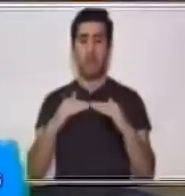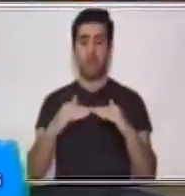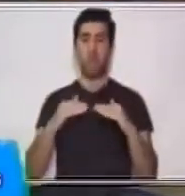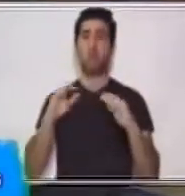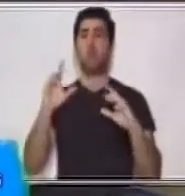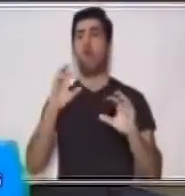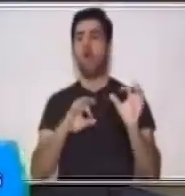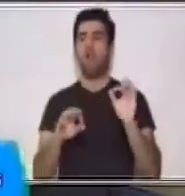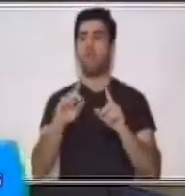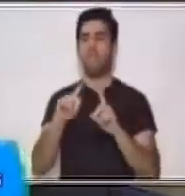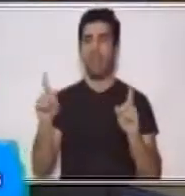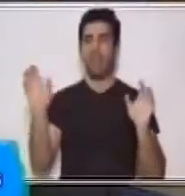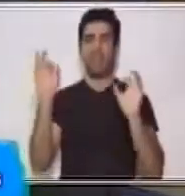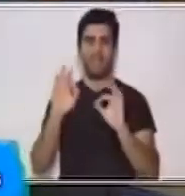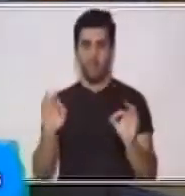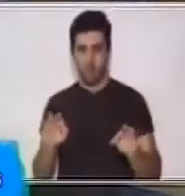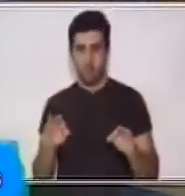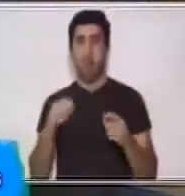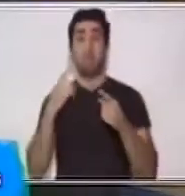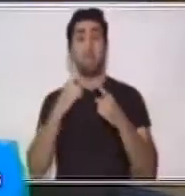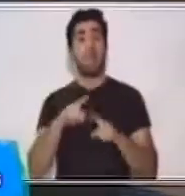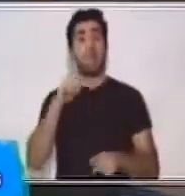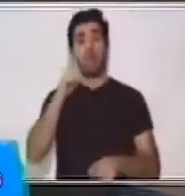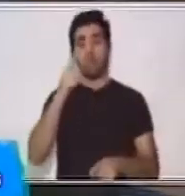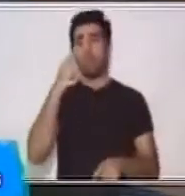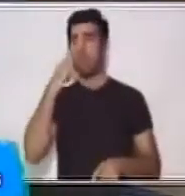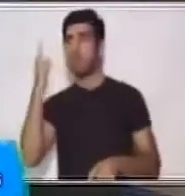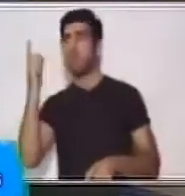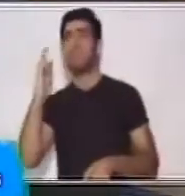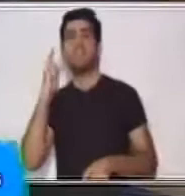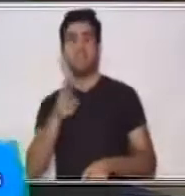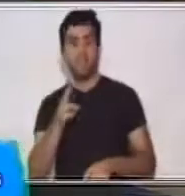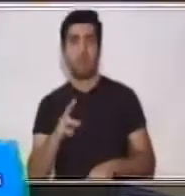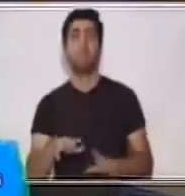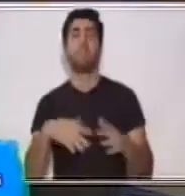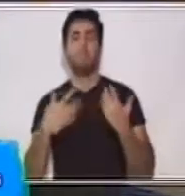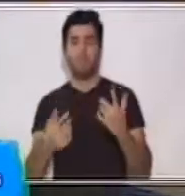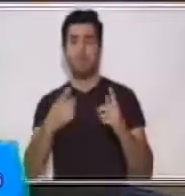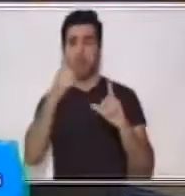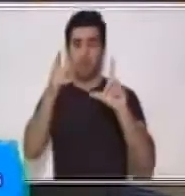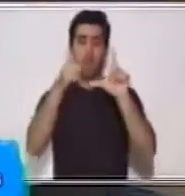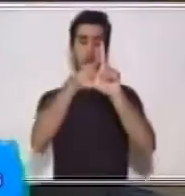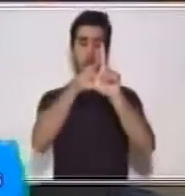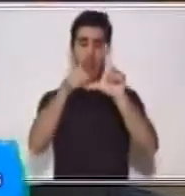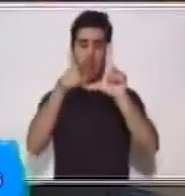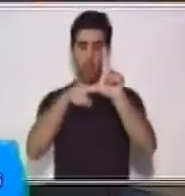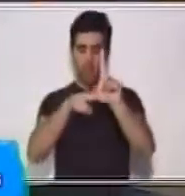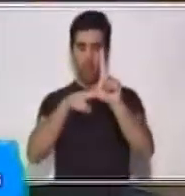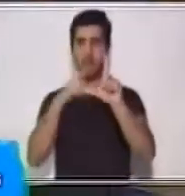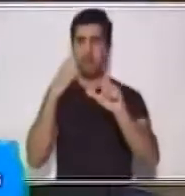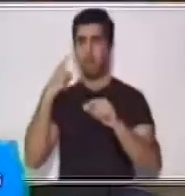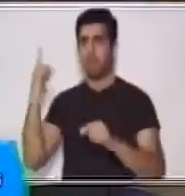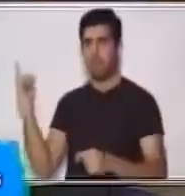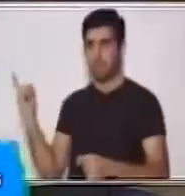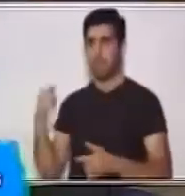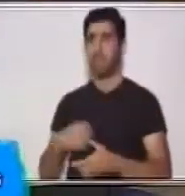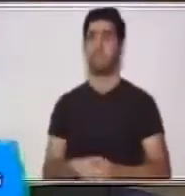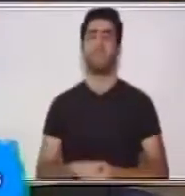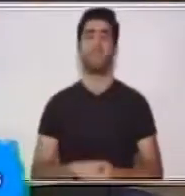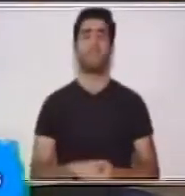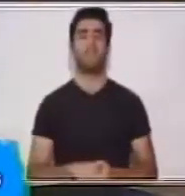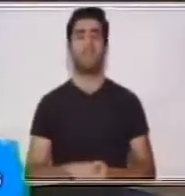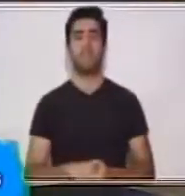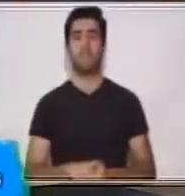esta forma, pero lo que tenemos que visualizar siempre es el ángulo recto. Entonces, cuando yo tengo un triángulo